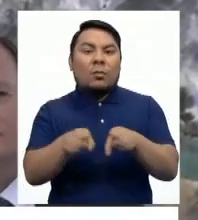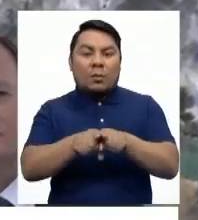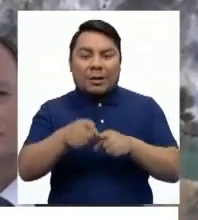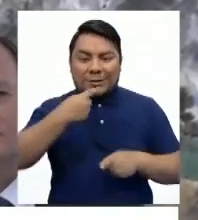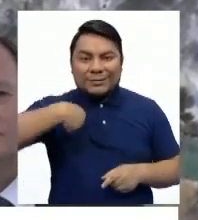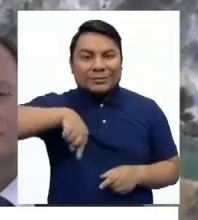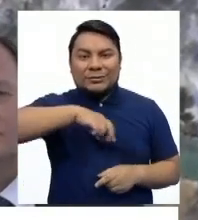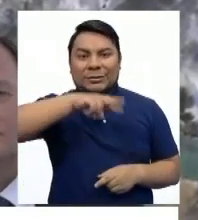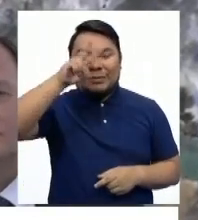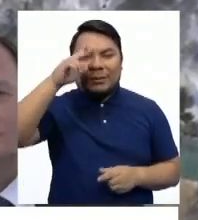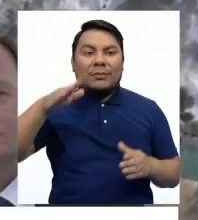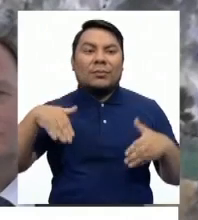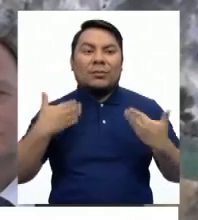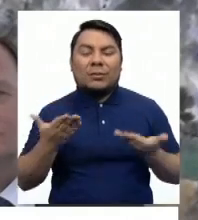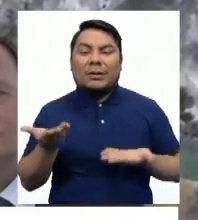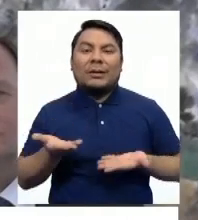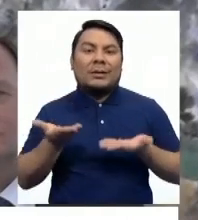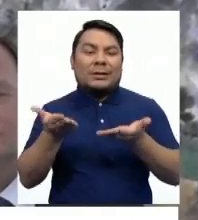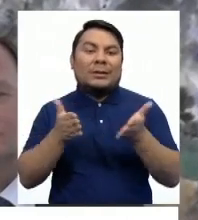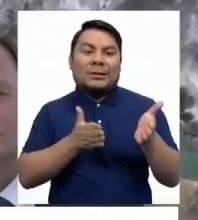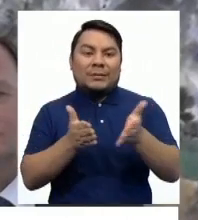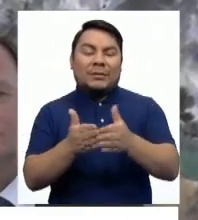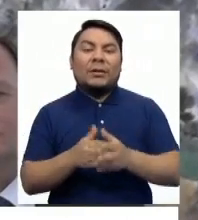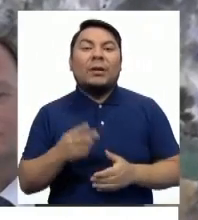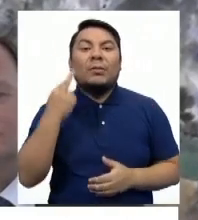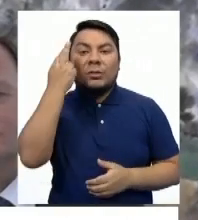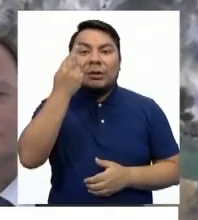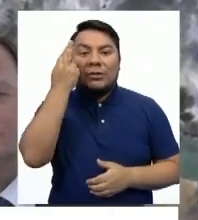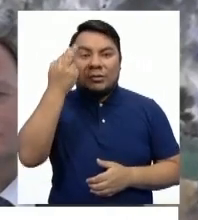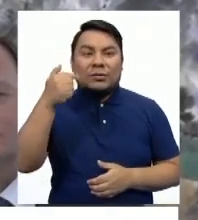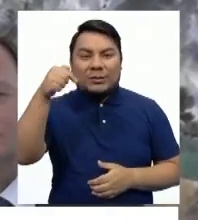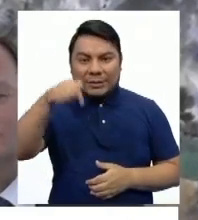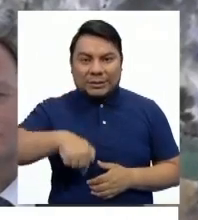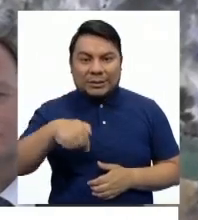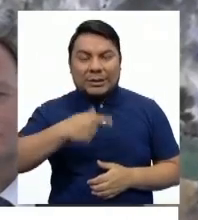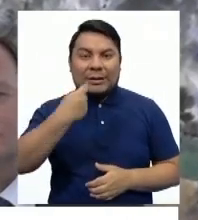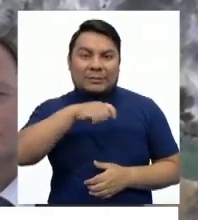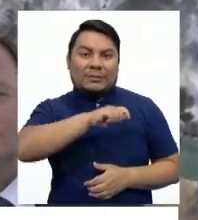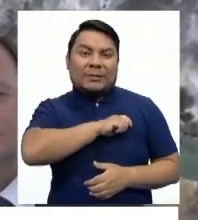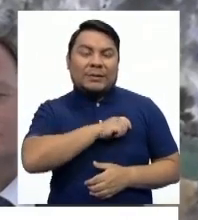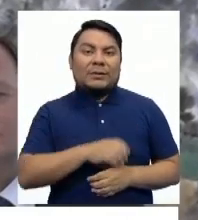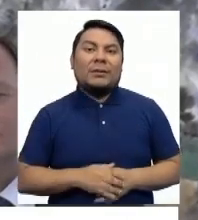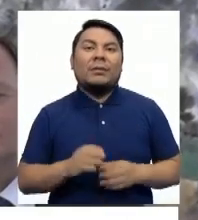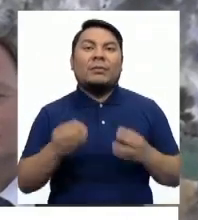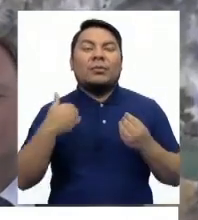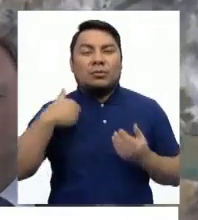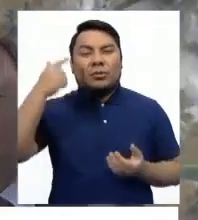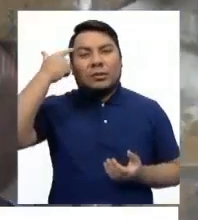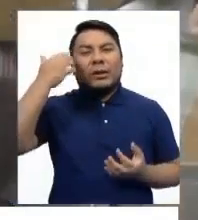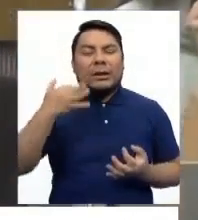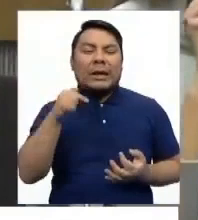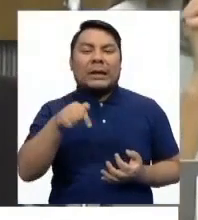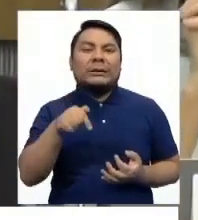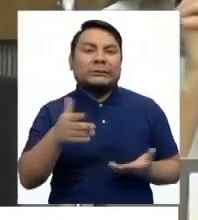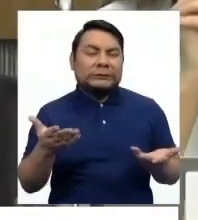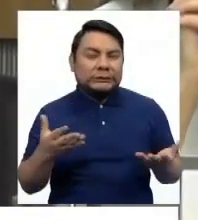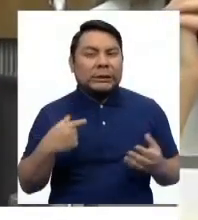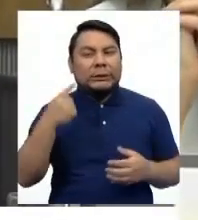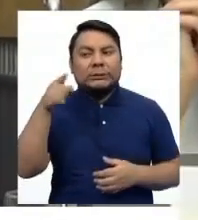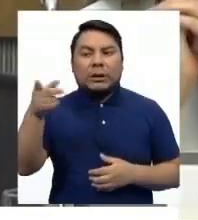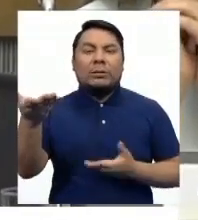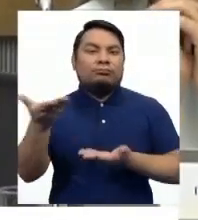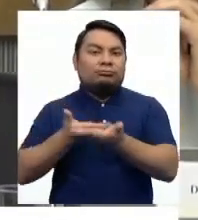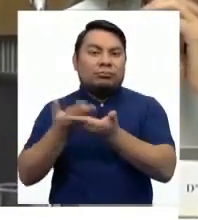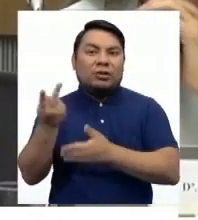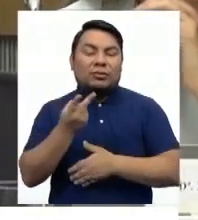para transitar ese camino. Y por eso es que estamos aquí en España, porque así lo consideramos.